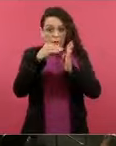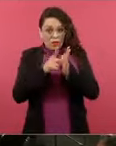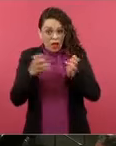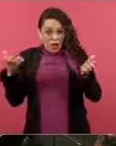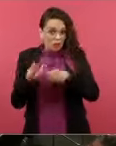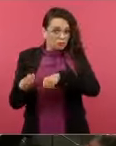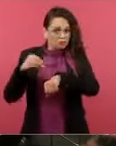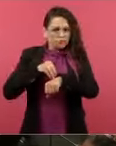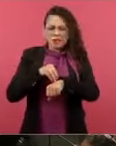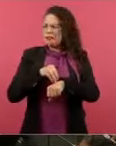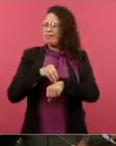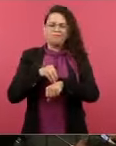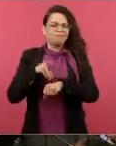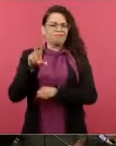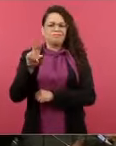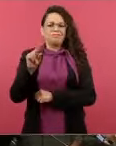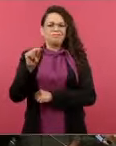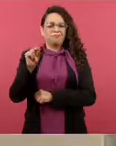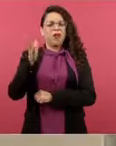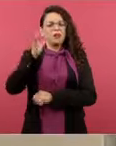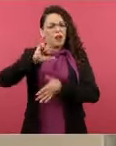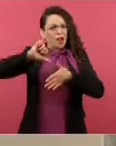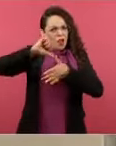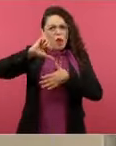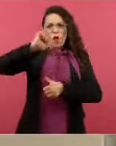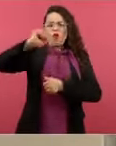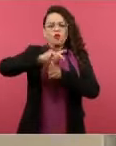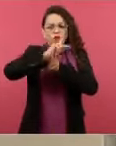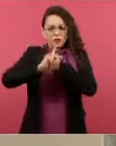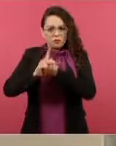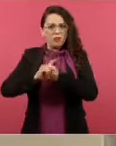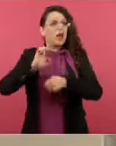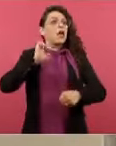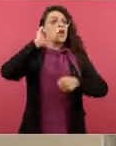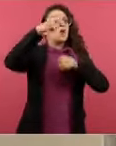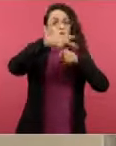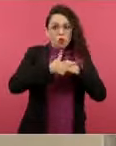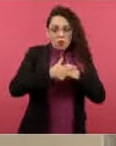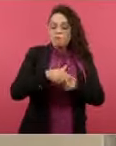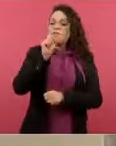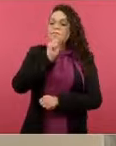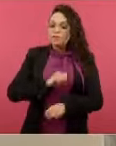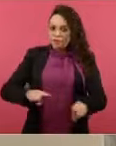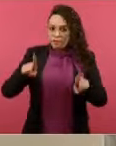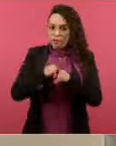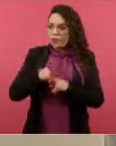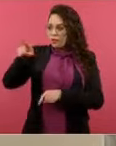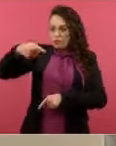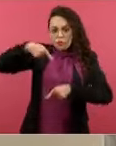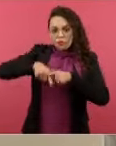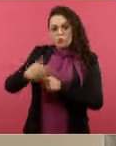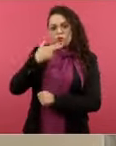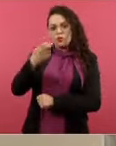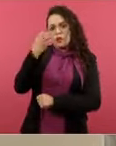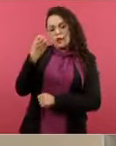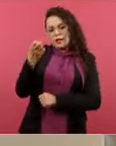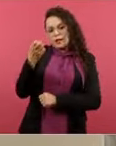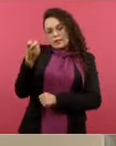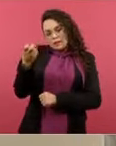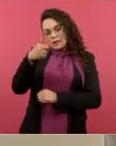Europa y en algunos países de Latinoamérica ya han echado a andar esta metodología con gran éxito. No se trata de hacer